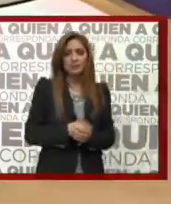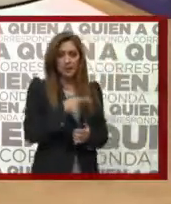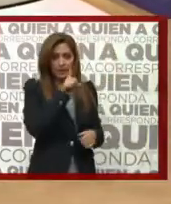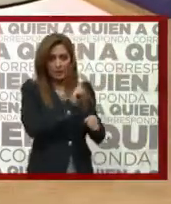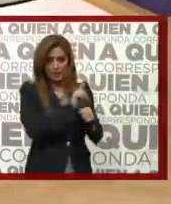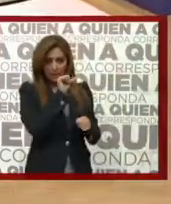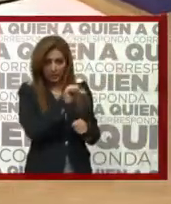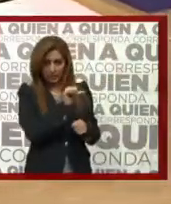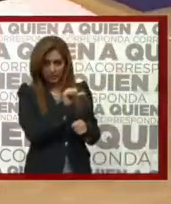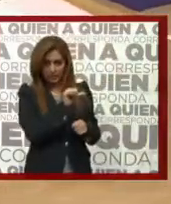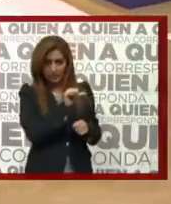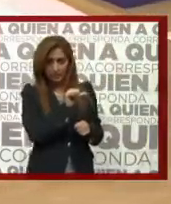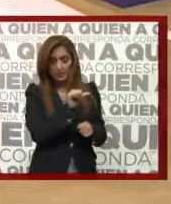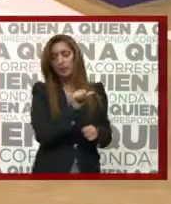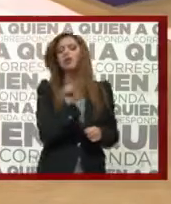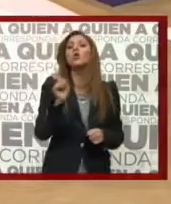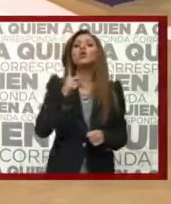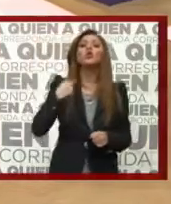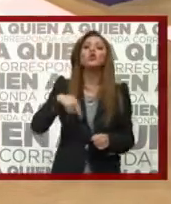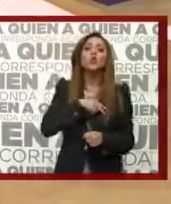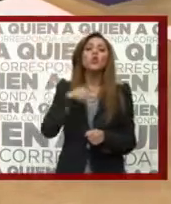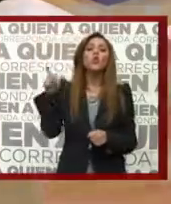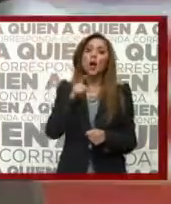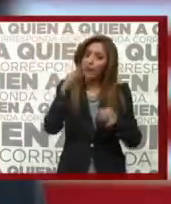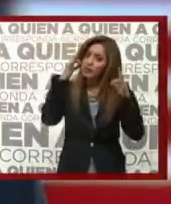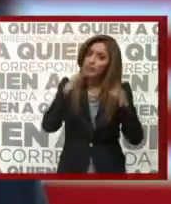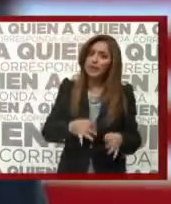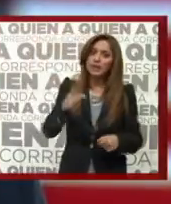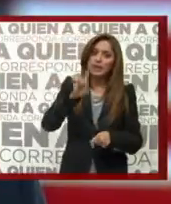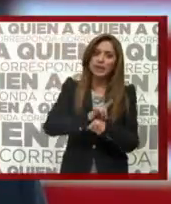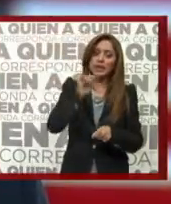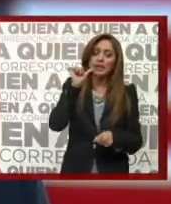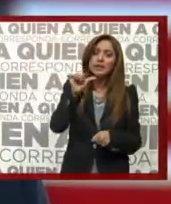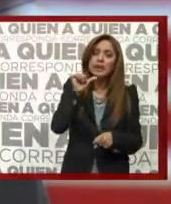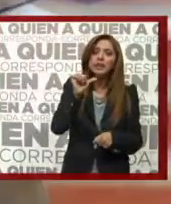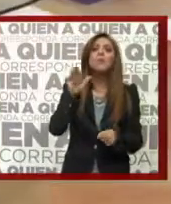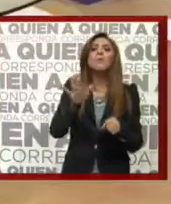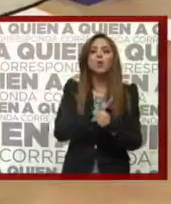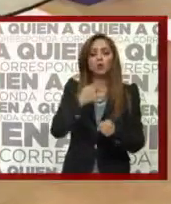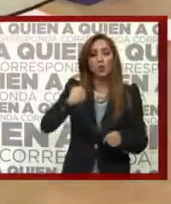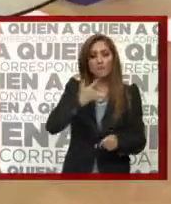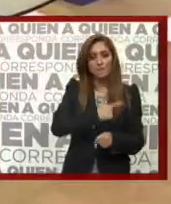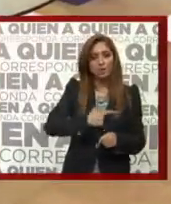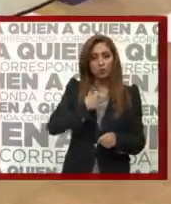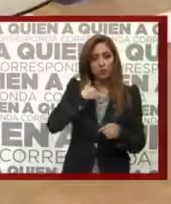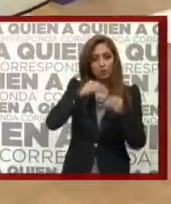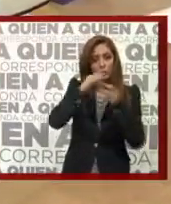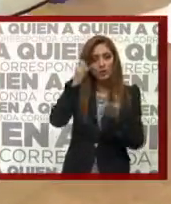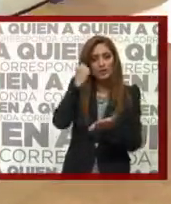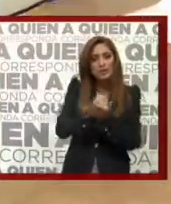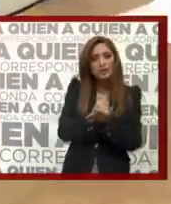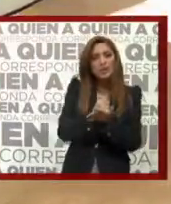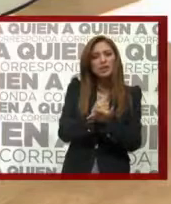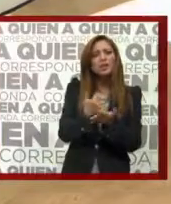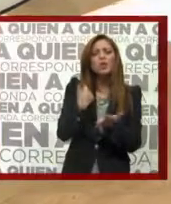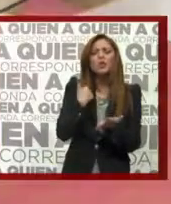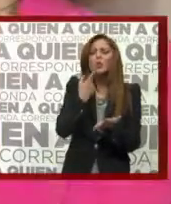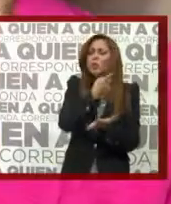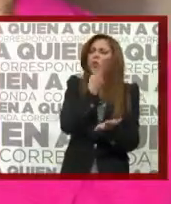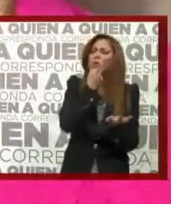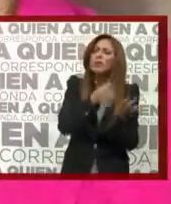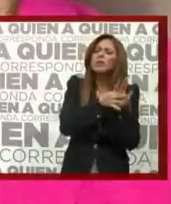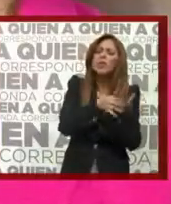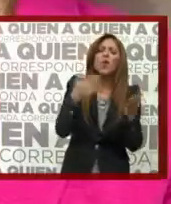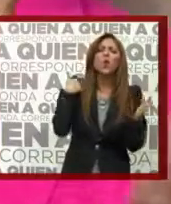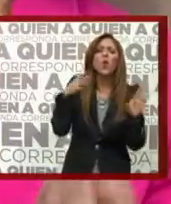Nosotros, Distrito Federal, entramos en pleno el 16. Pero mira, por eso me encantan tus programas. Porque tú decías, ¿cómo podemos